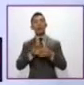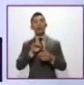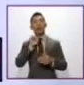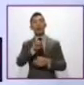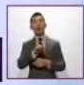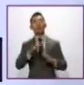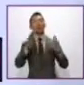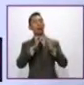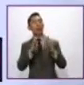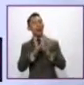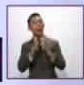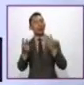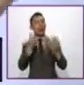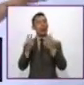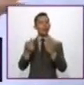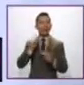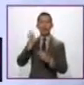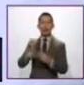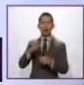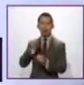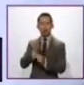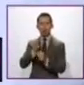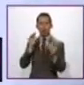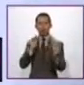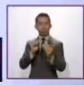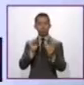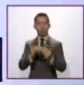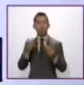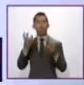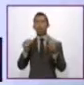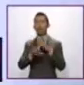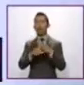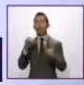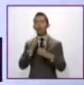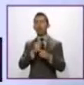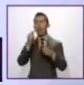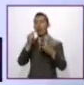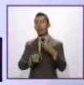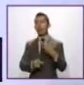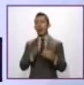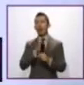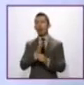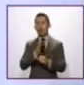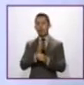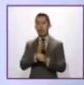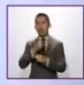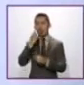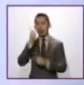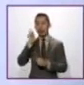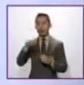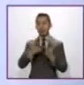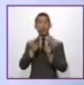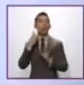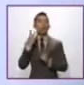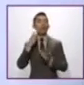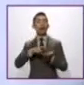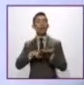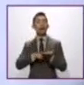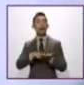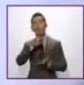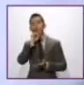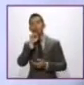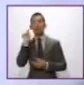en tu casa, que estás viendo este ejercicio en el que muchas cosas son obra de simulación, que en el Partido Verde nos preocupas